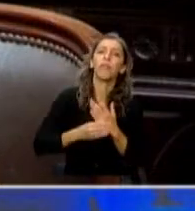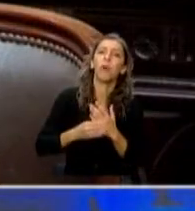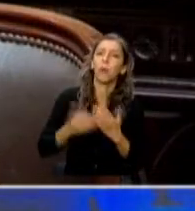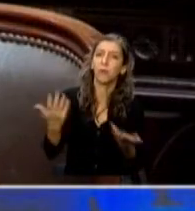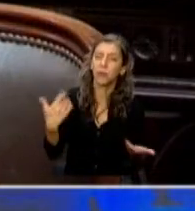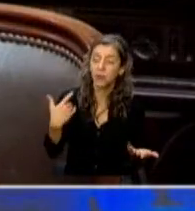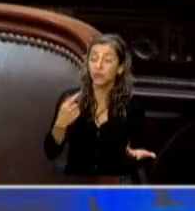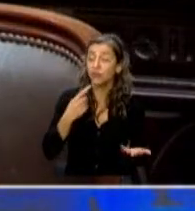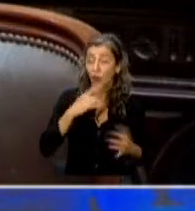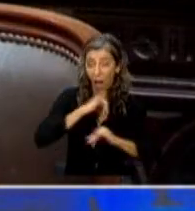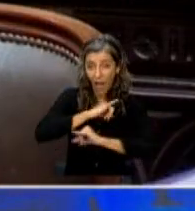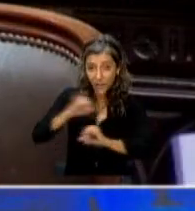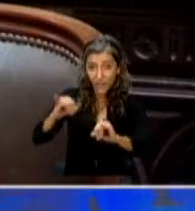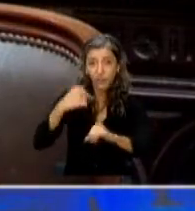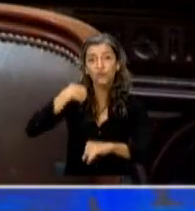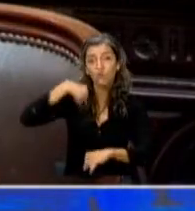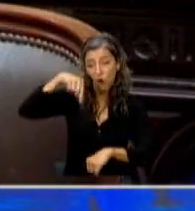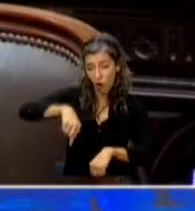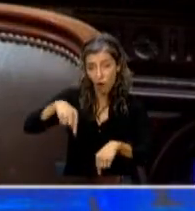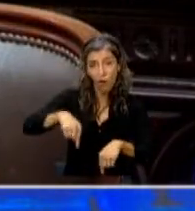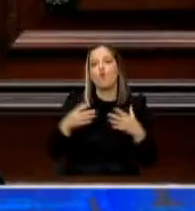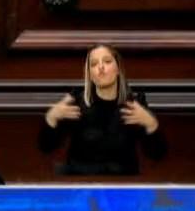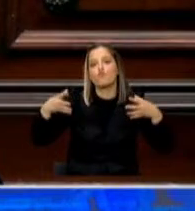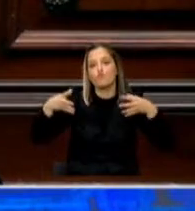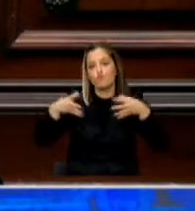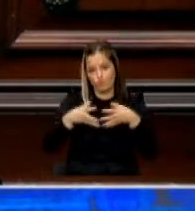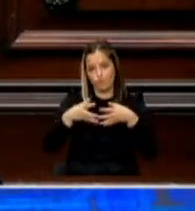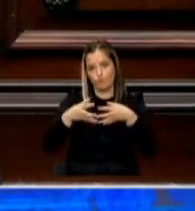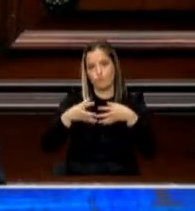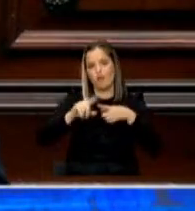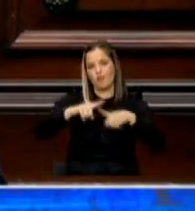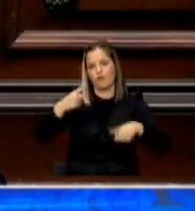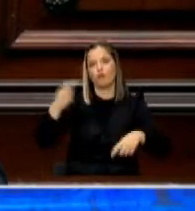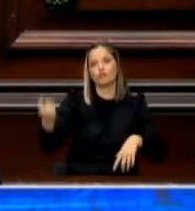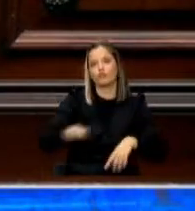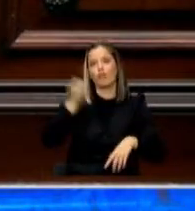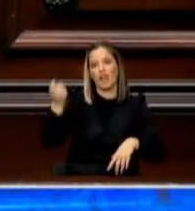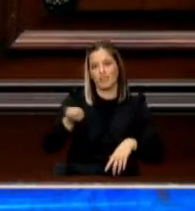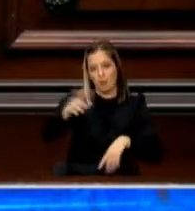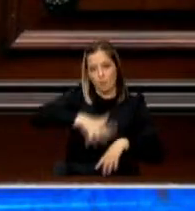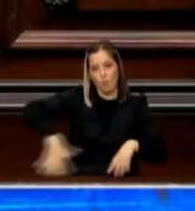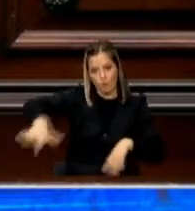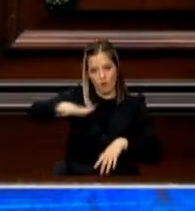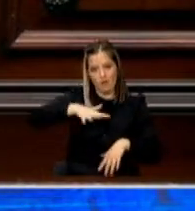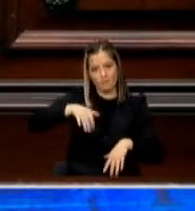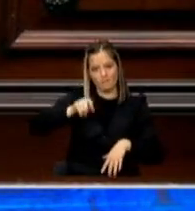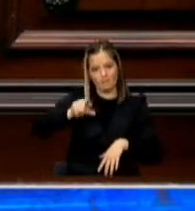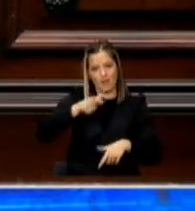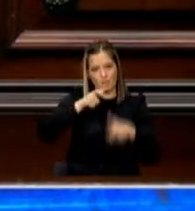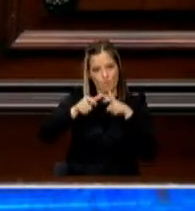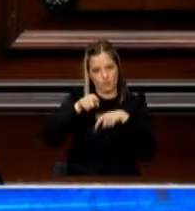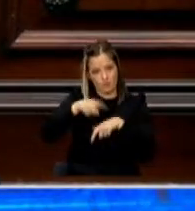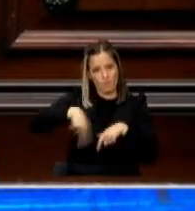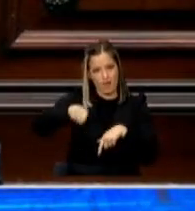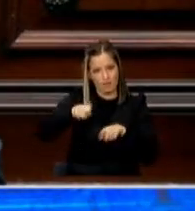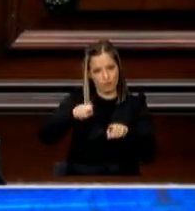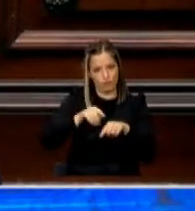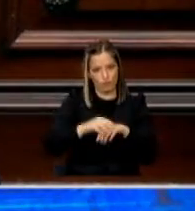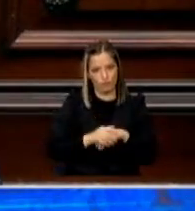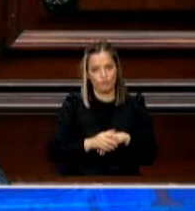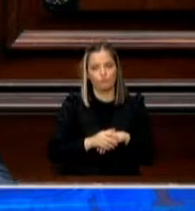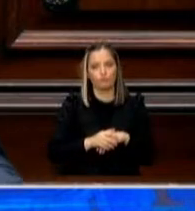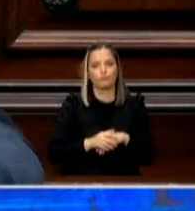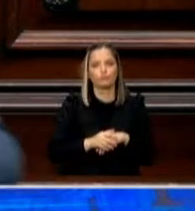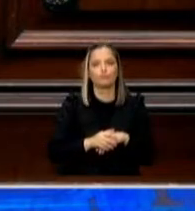ahí estaba una de las partes, ¿no?, de la presencia del jefe de gabinete, Agustín Rossi, metido también en el plano